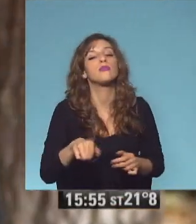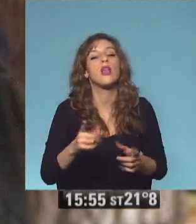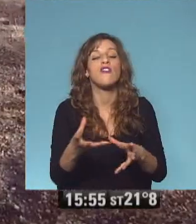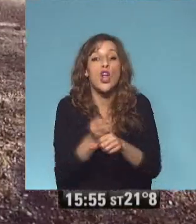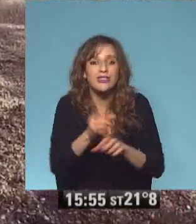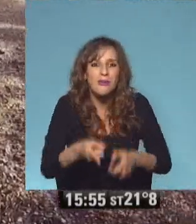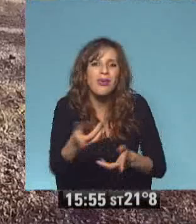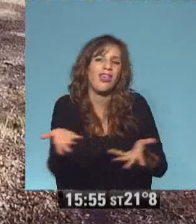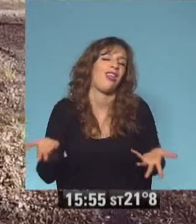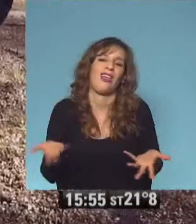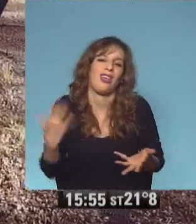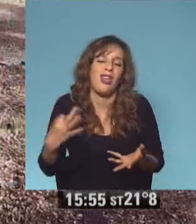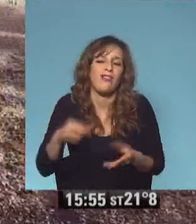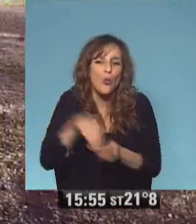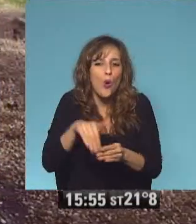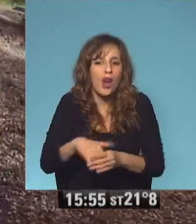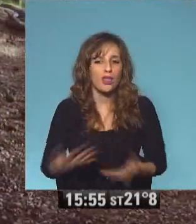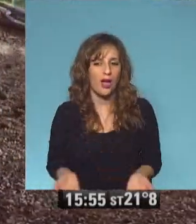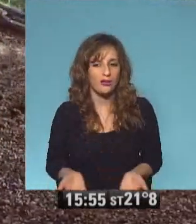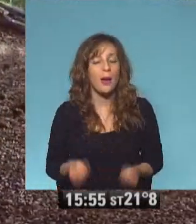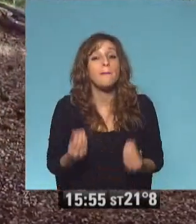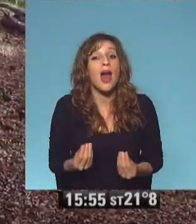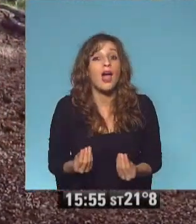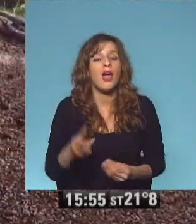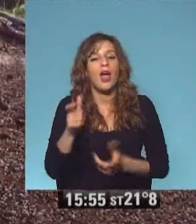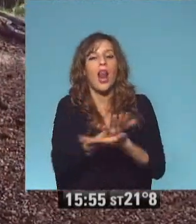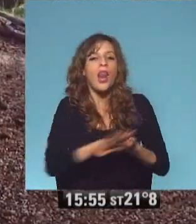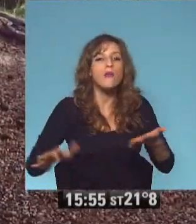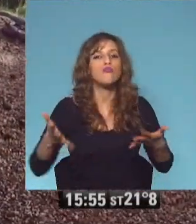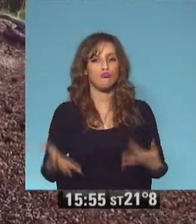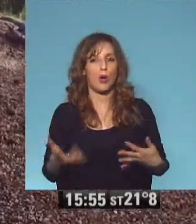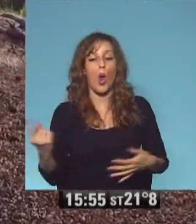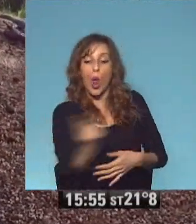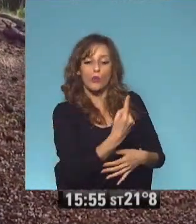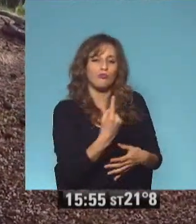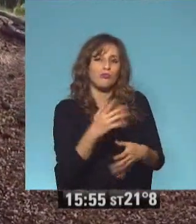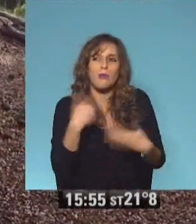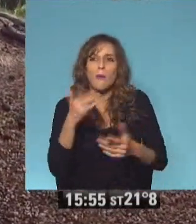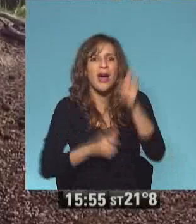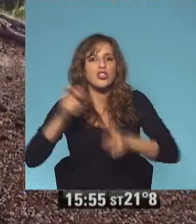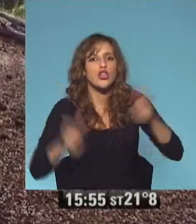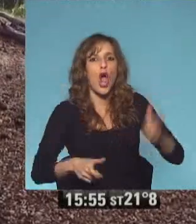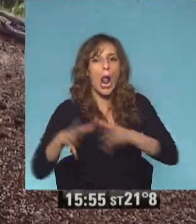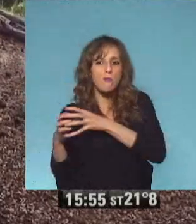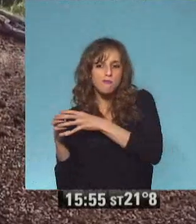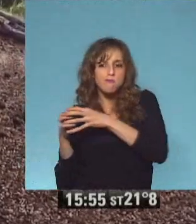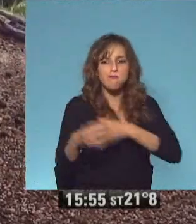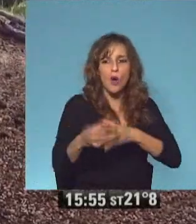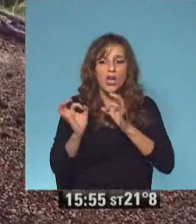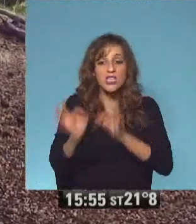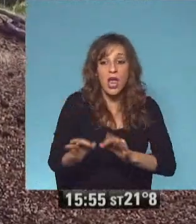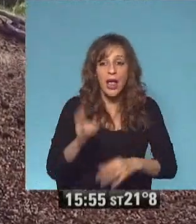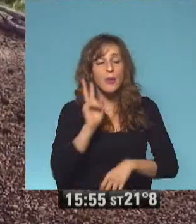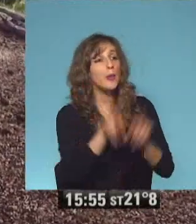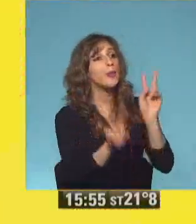Lo más limpio posible Para que cuando venga más gente Como vinimos nosotros Encuentre el lugar tan limpio Como lo encontramos nosotros